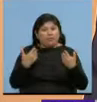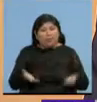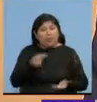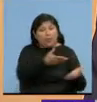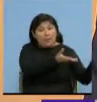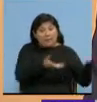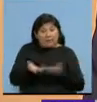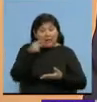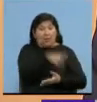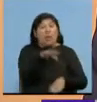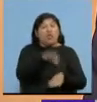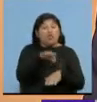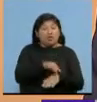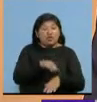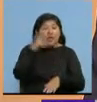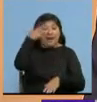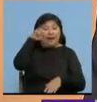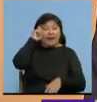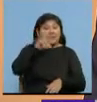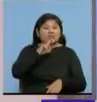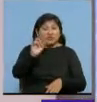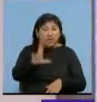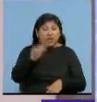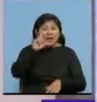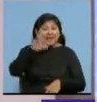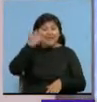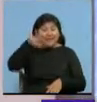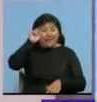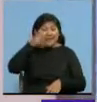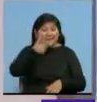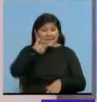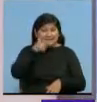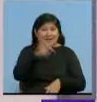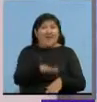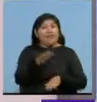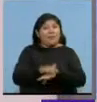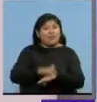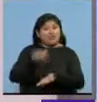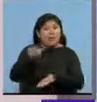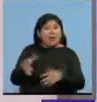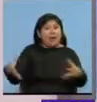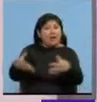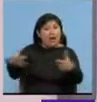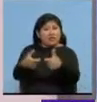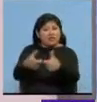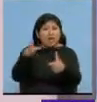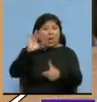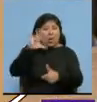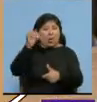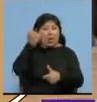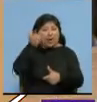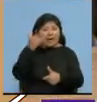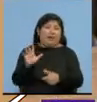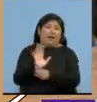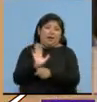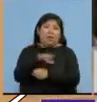matrícula provincial número 2320. Él es el referente del Cucayjuy y queremos preguntarle cómo ha sido